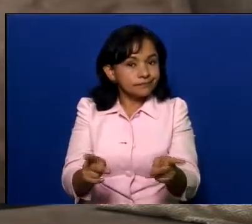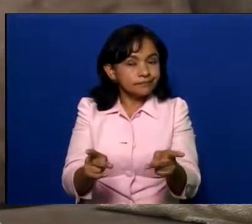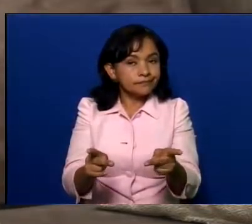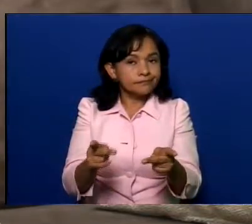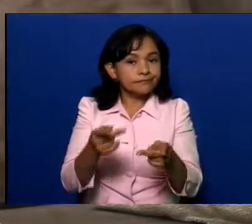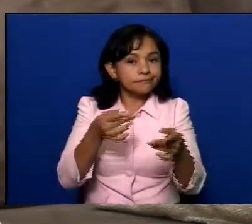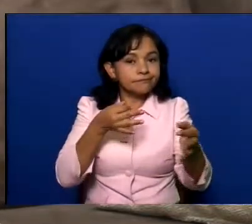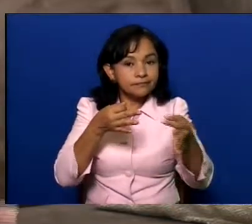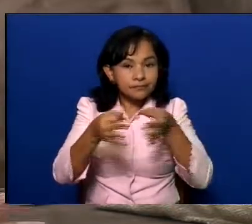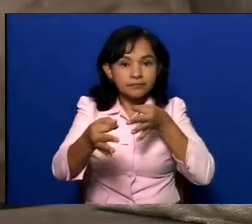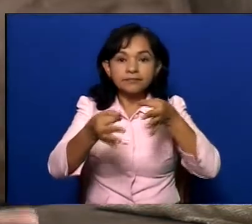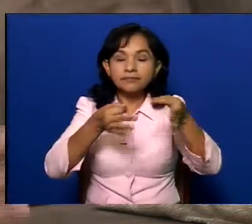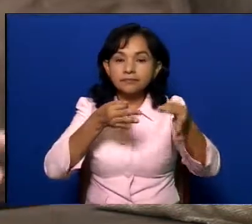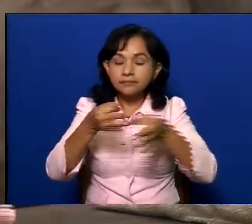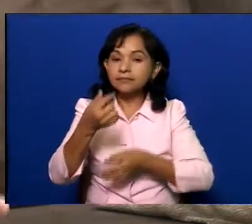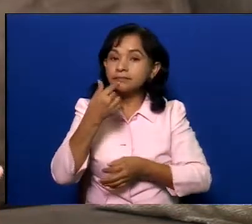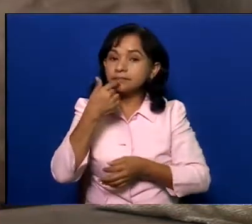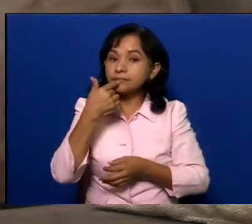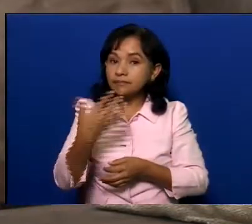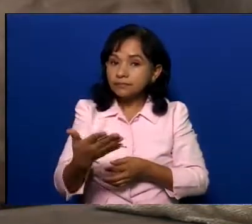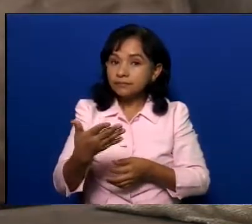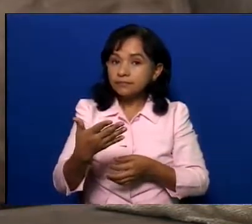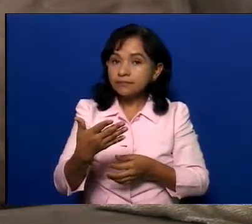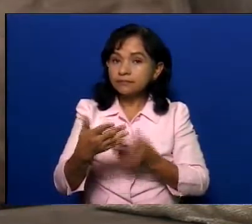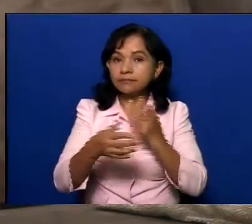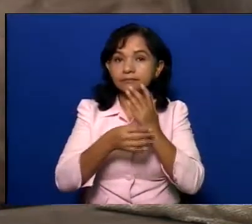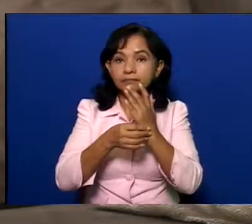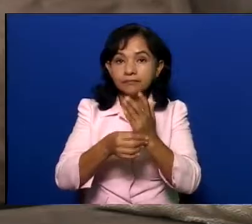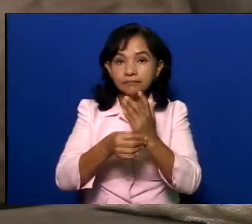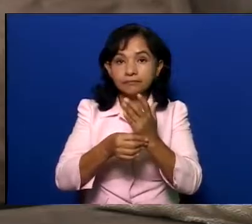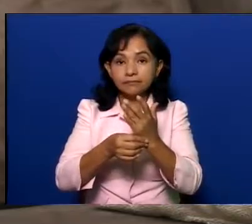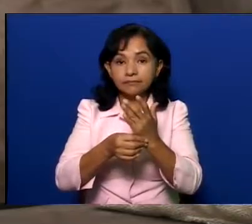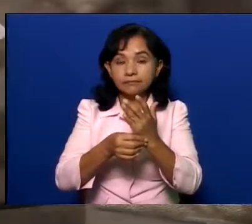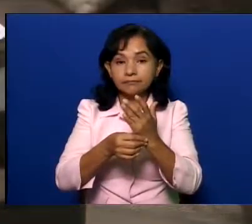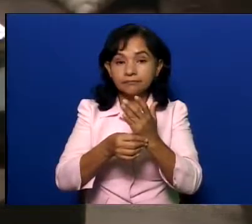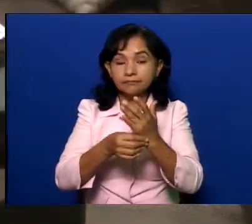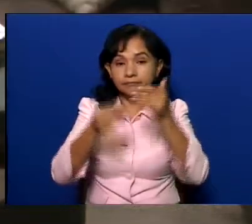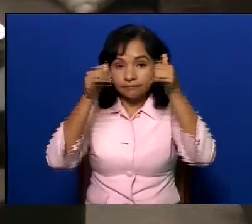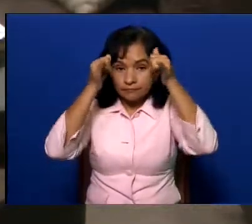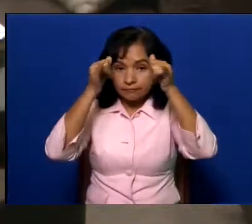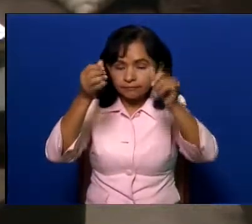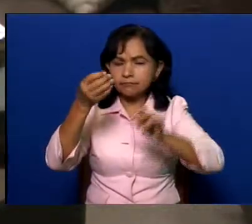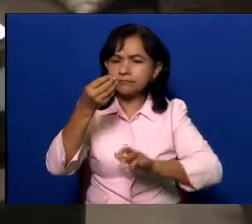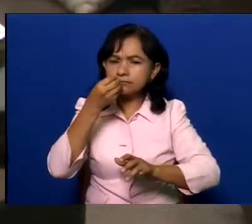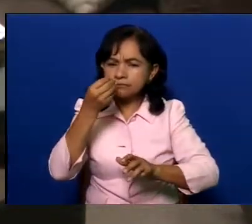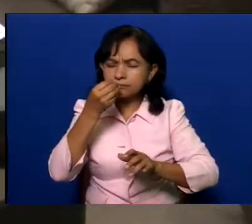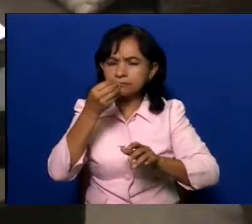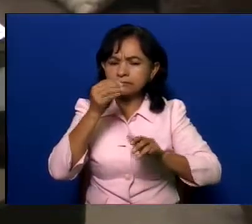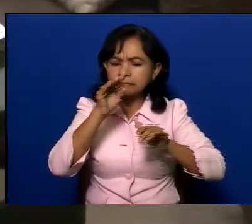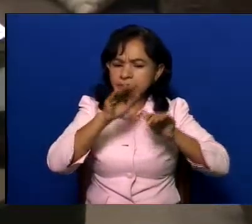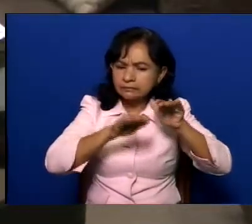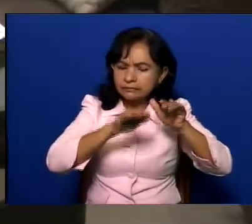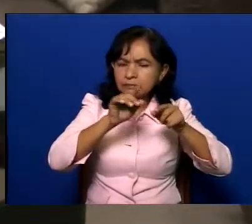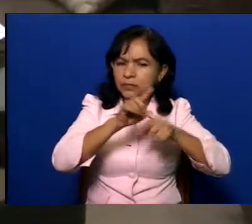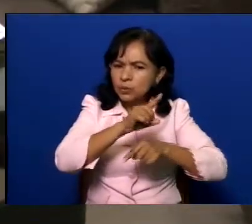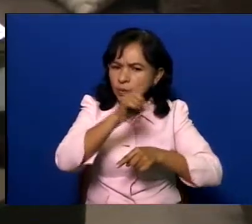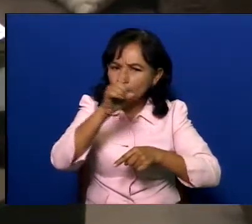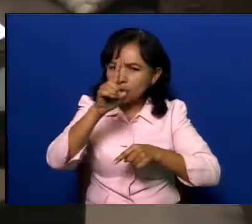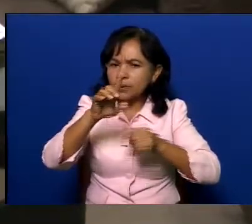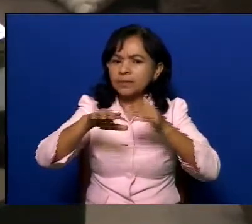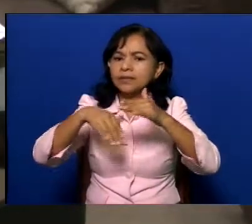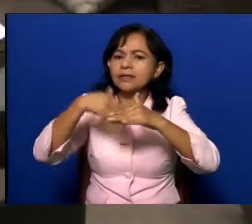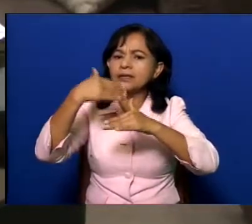claramente establecidos y que solamente los medicamentos tratan un poquito de prolongar la vida y de mejorar su calidad de vida